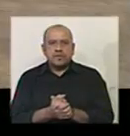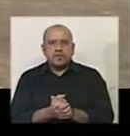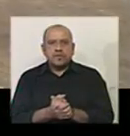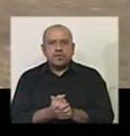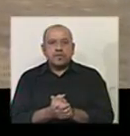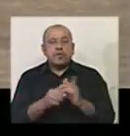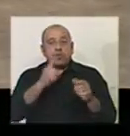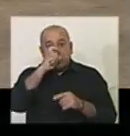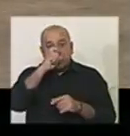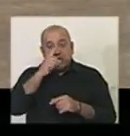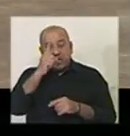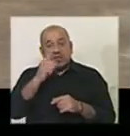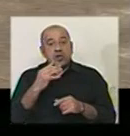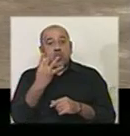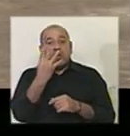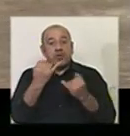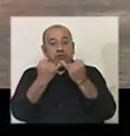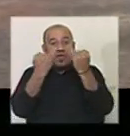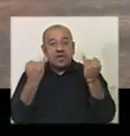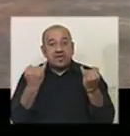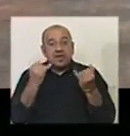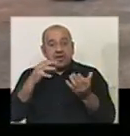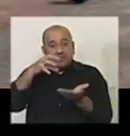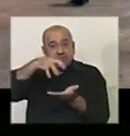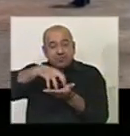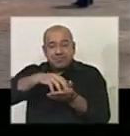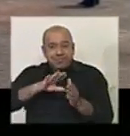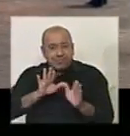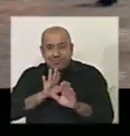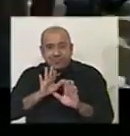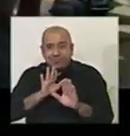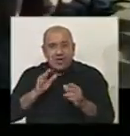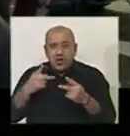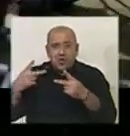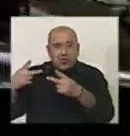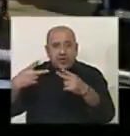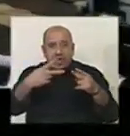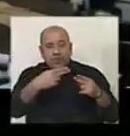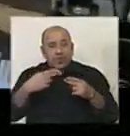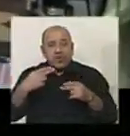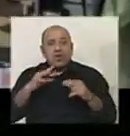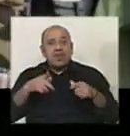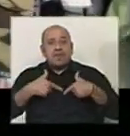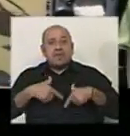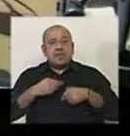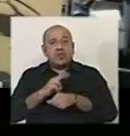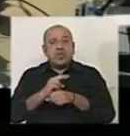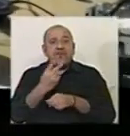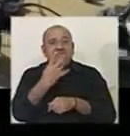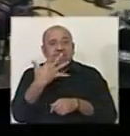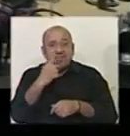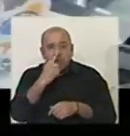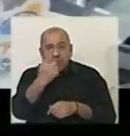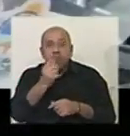Buenos Aires se transformó por 4 días en una ciudad blindada. La ministra de Seguridad, Patricia Bullrich, desplazó 25.000 efectivos de la Policía